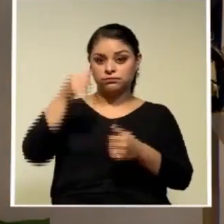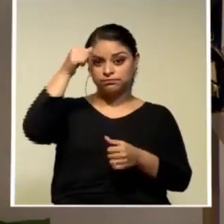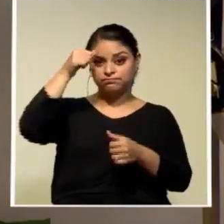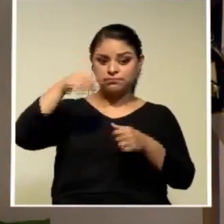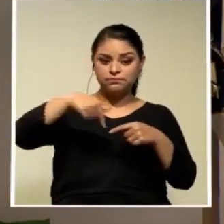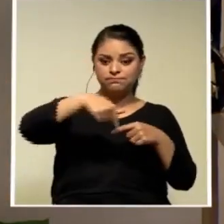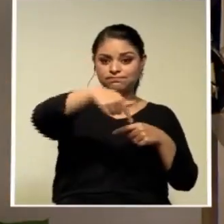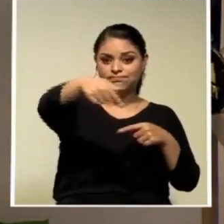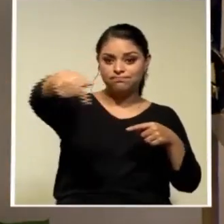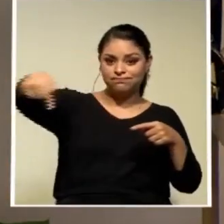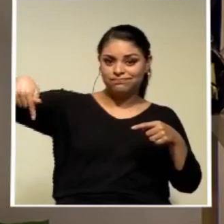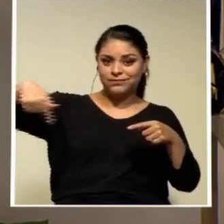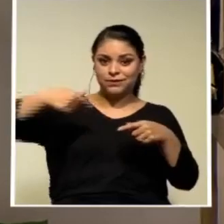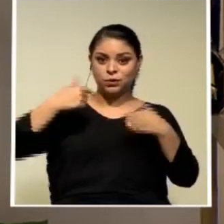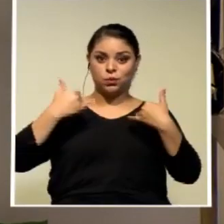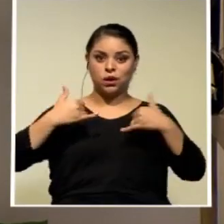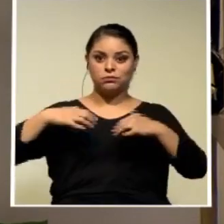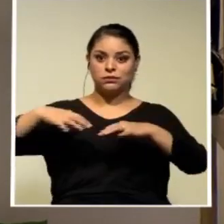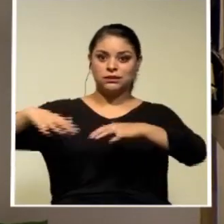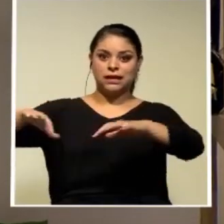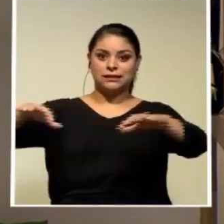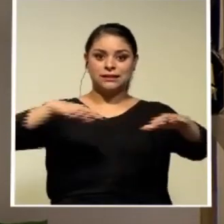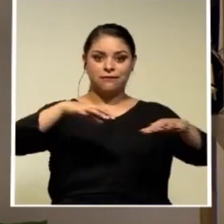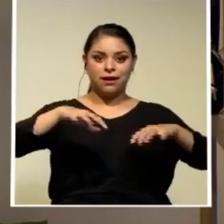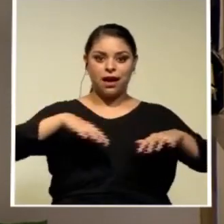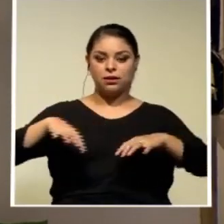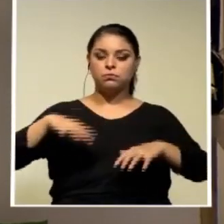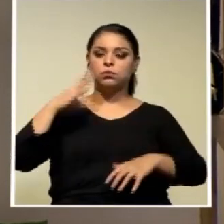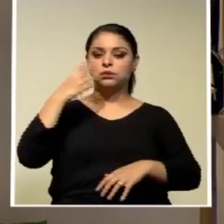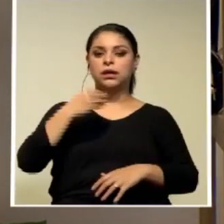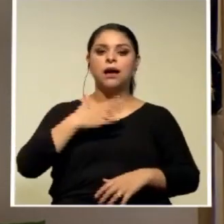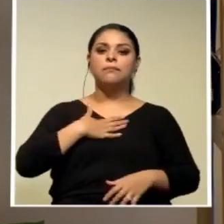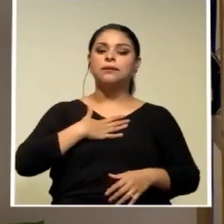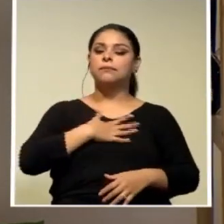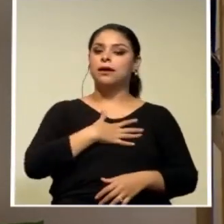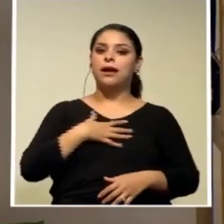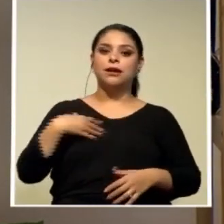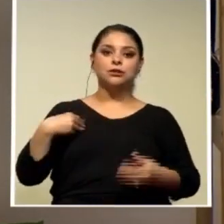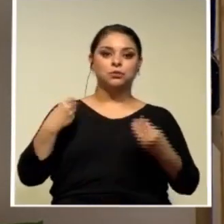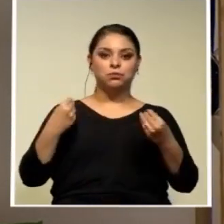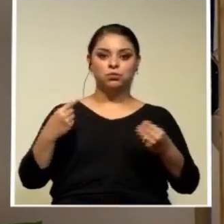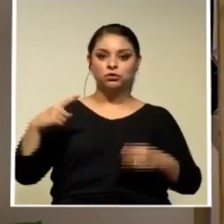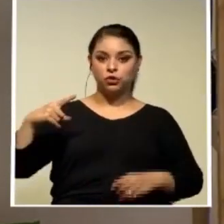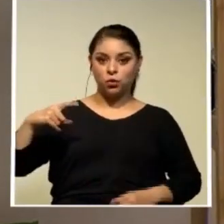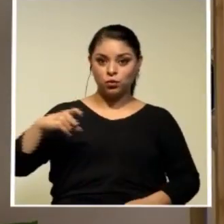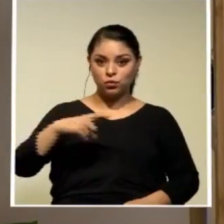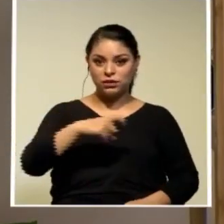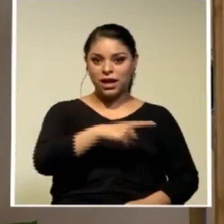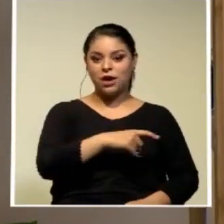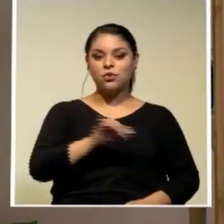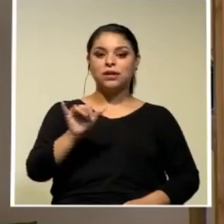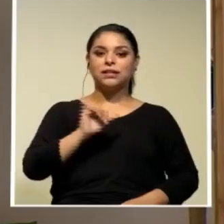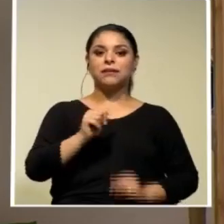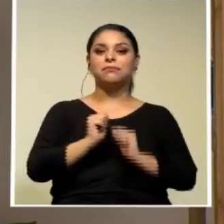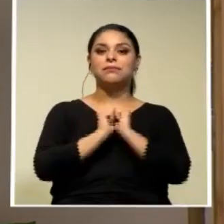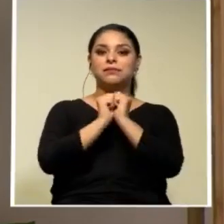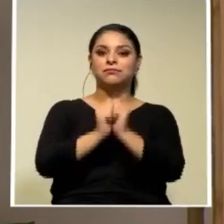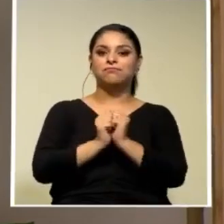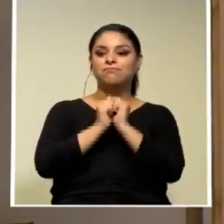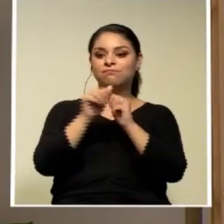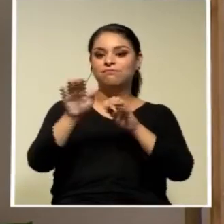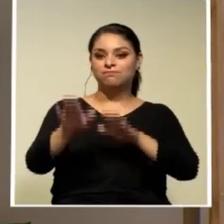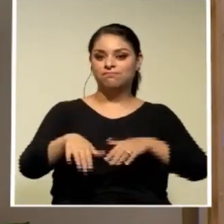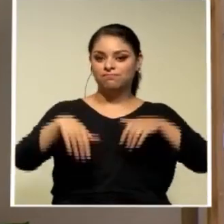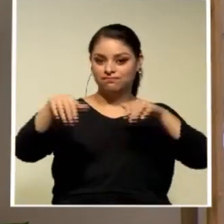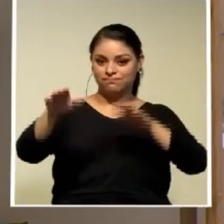con todas las actividades quedó pero perfecta. La que más me encantó fue la del gusano y la de galopar y hacer